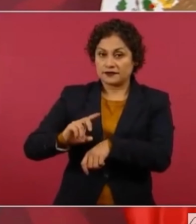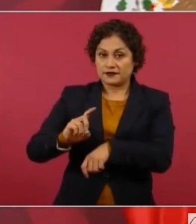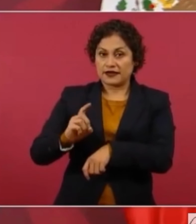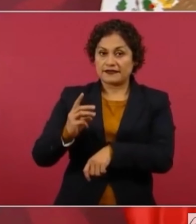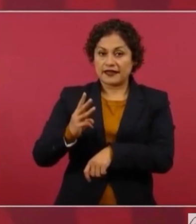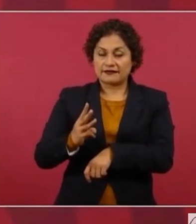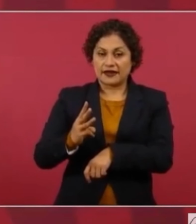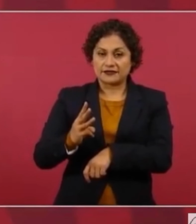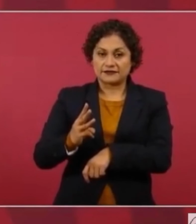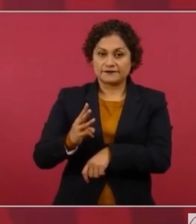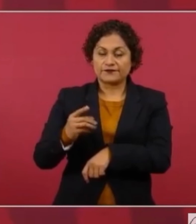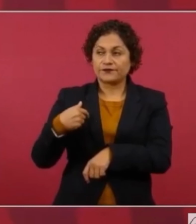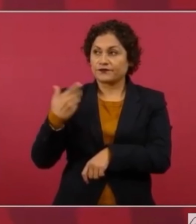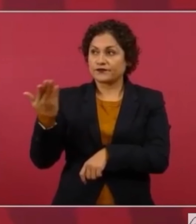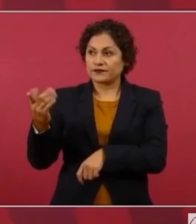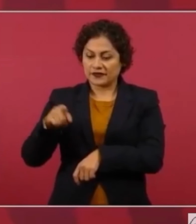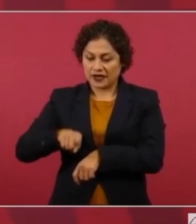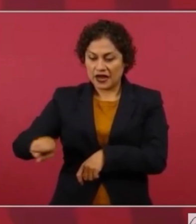joven